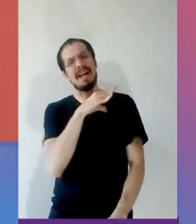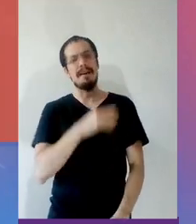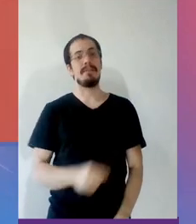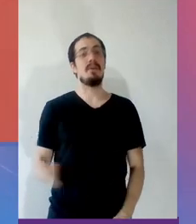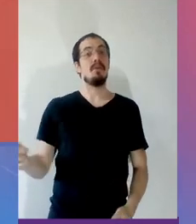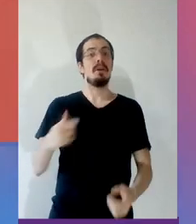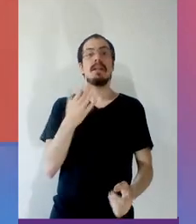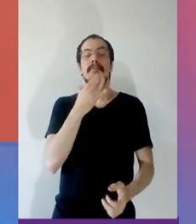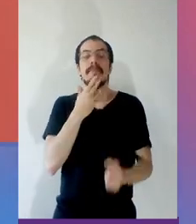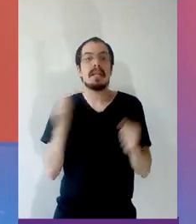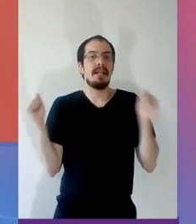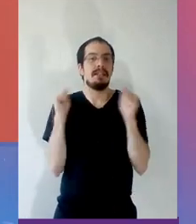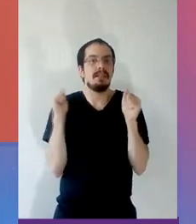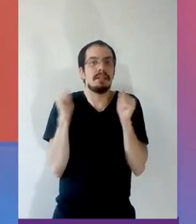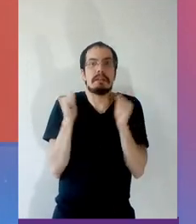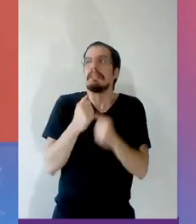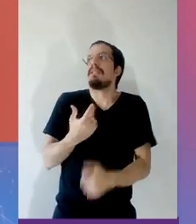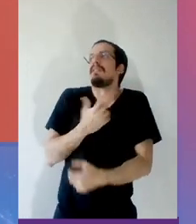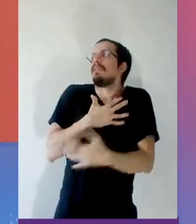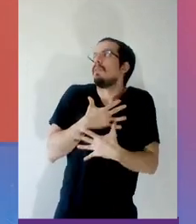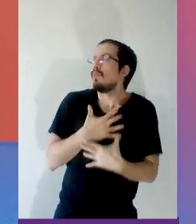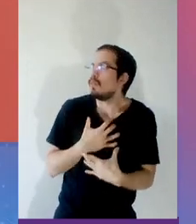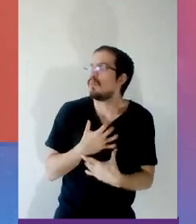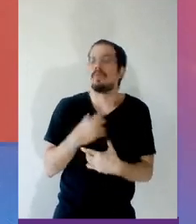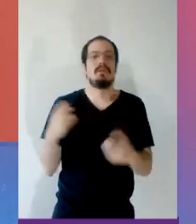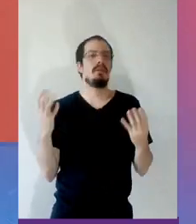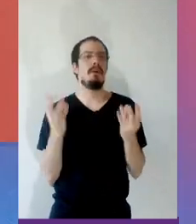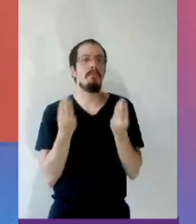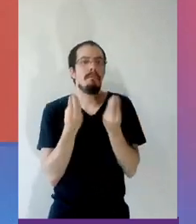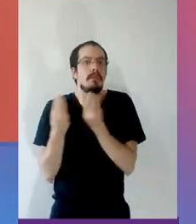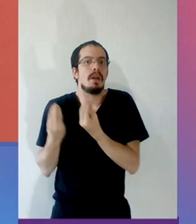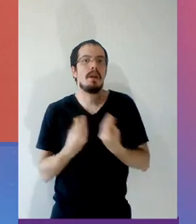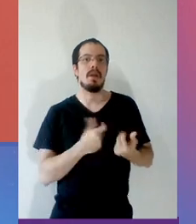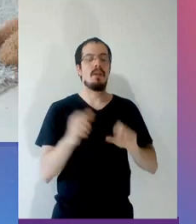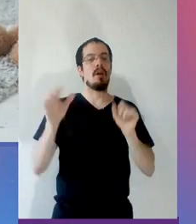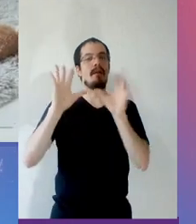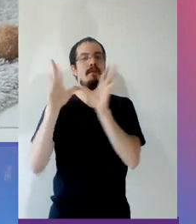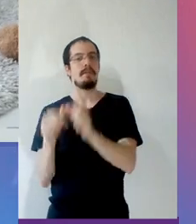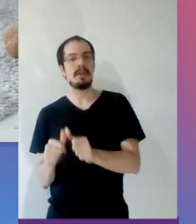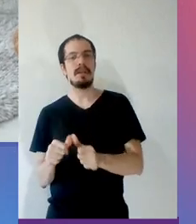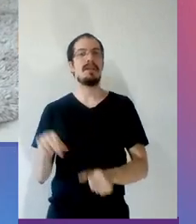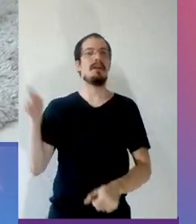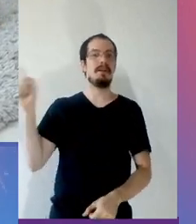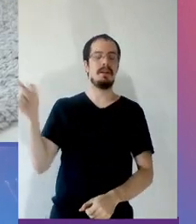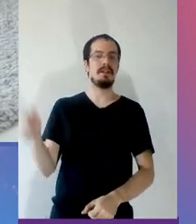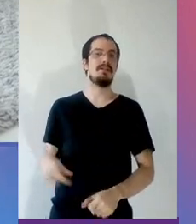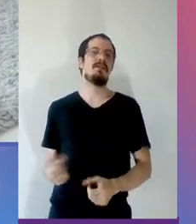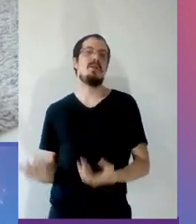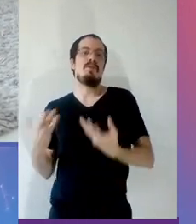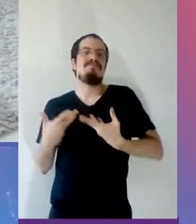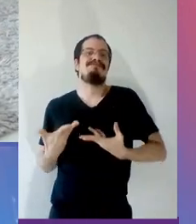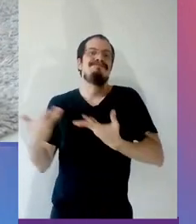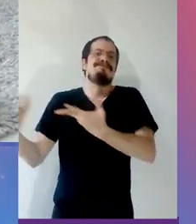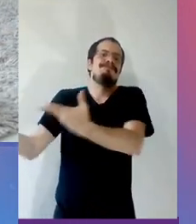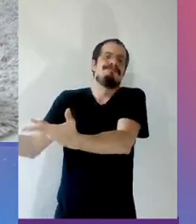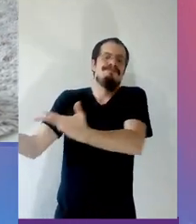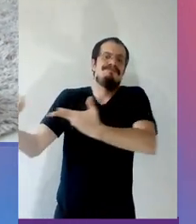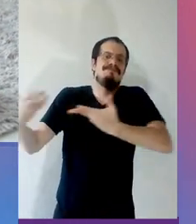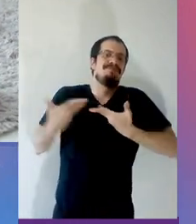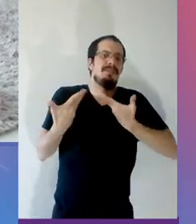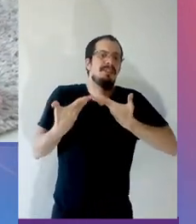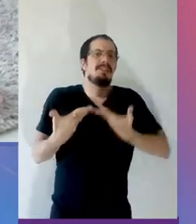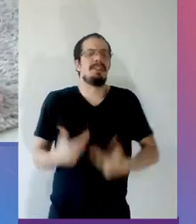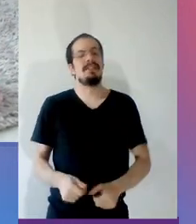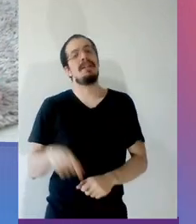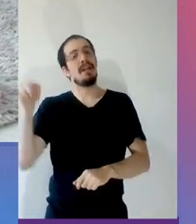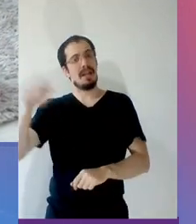ansiedad, la angustia, el miedo que tenía la familia finalmente fue traspasado también a los niños y las